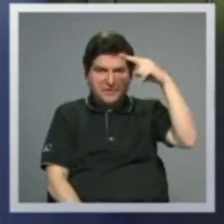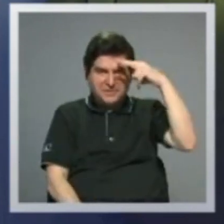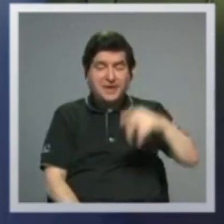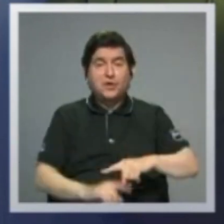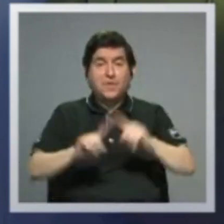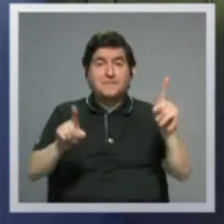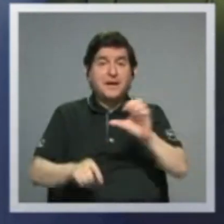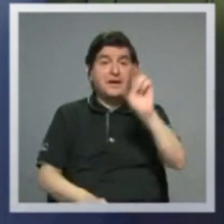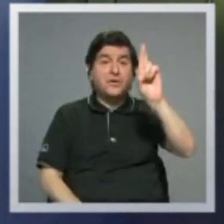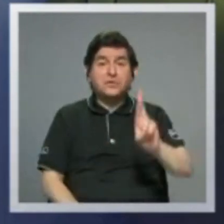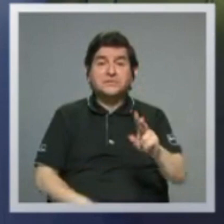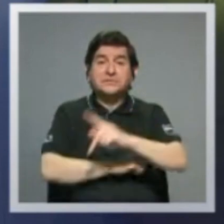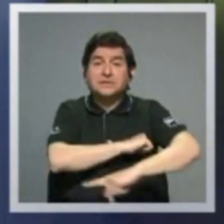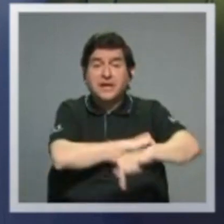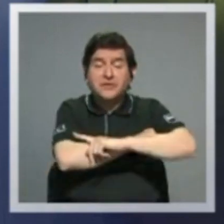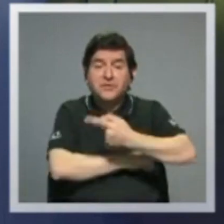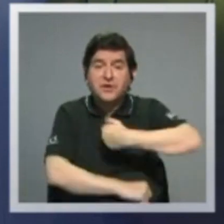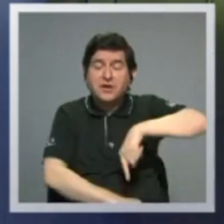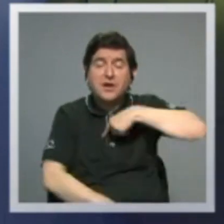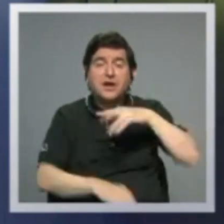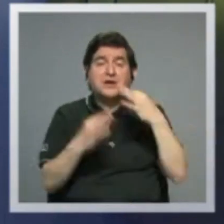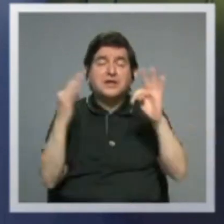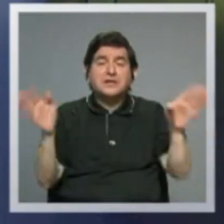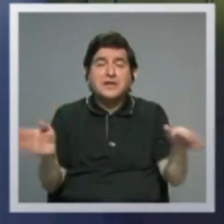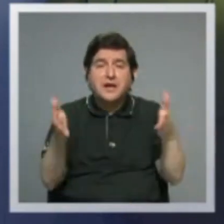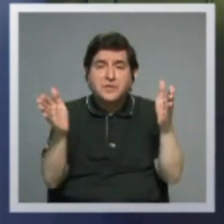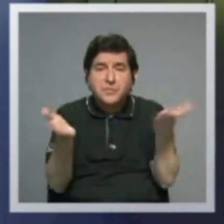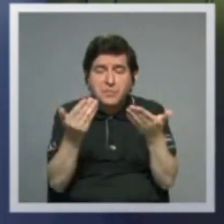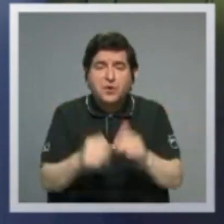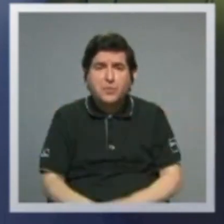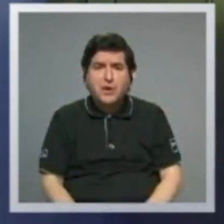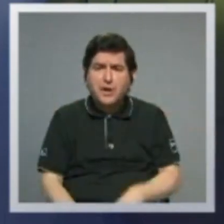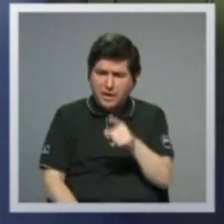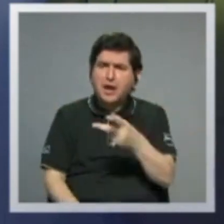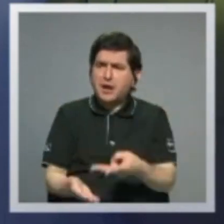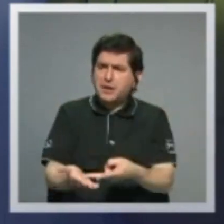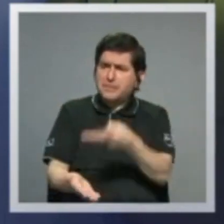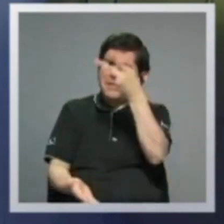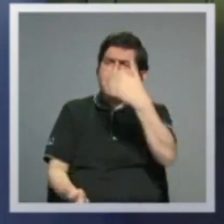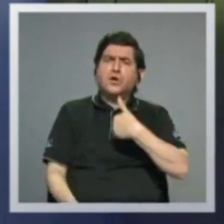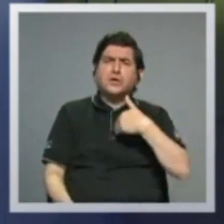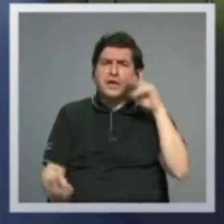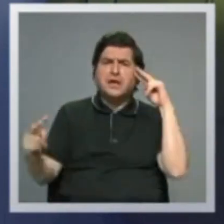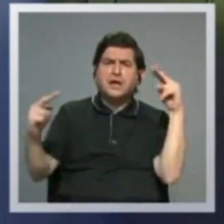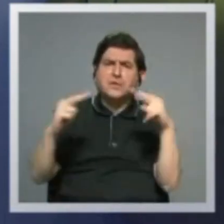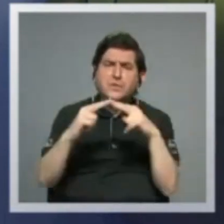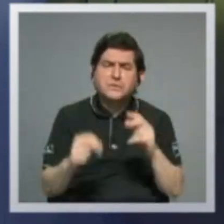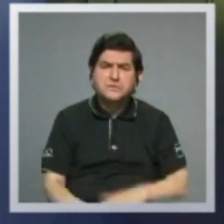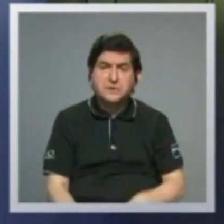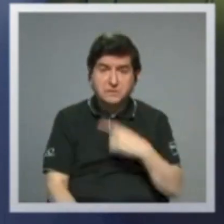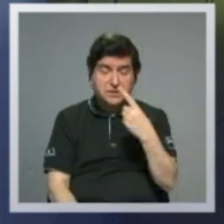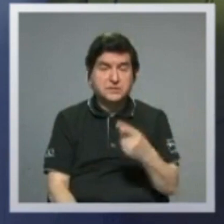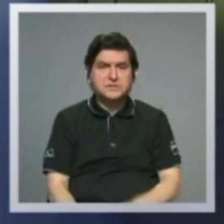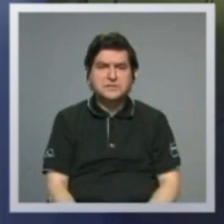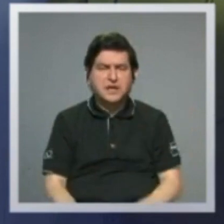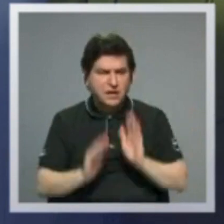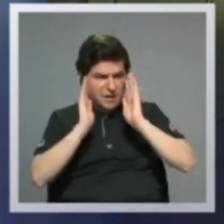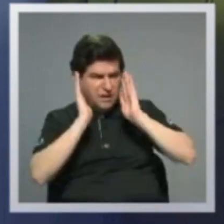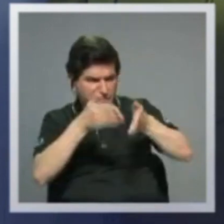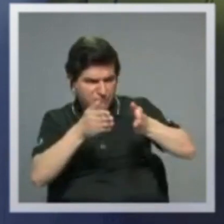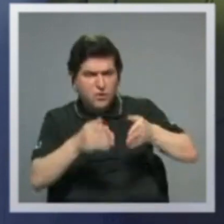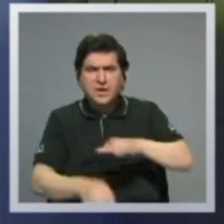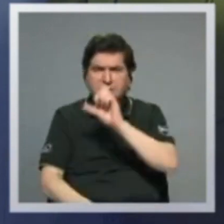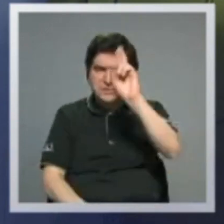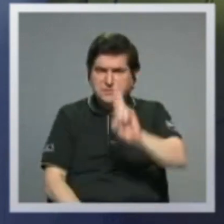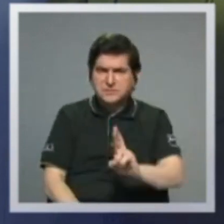Costa Rica es un país que nosotros hemos tratado de promover como un país que vale la pena mucho conocer. Lo hemos dicho, hay que voltear a ver a Costa Rica,